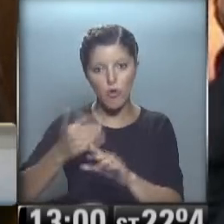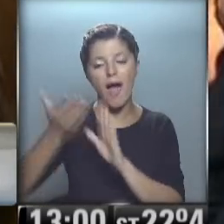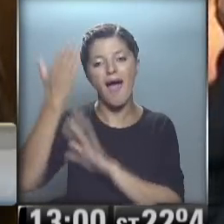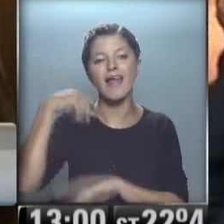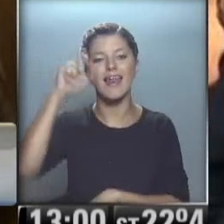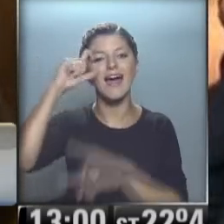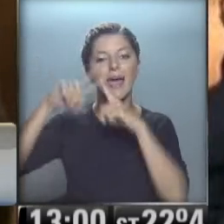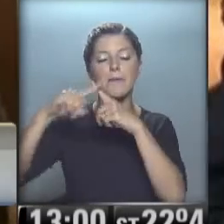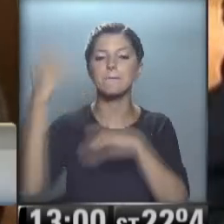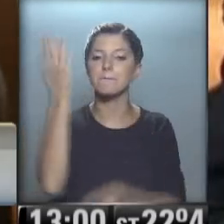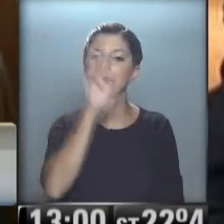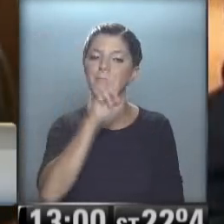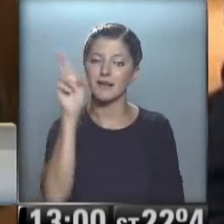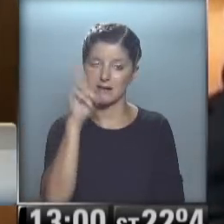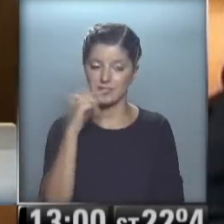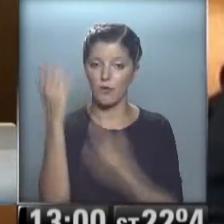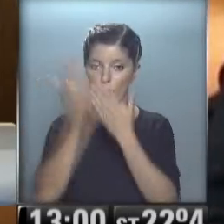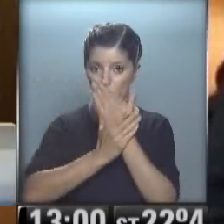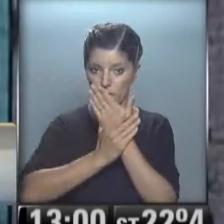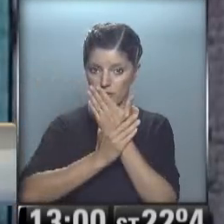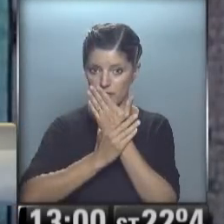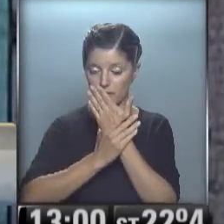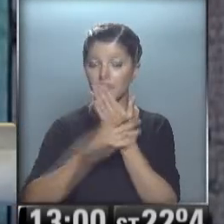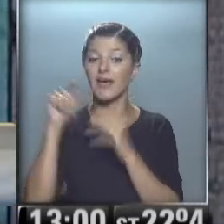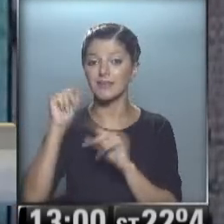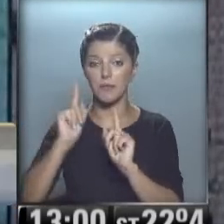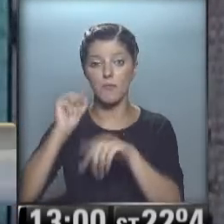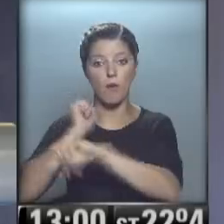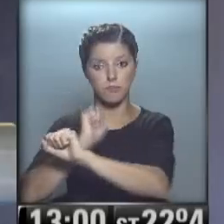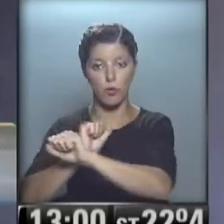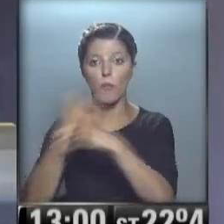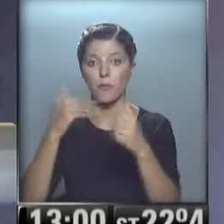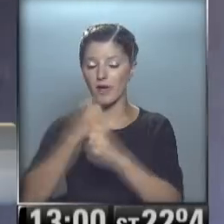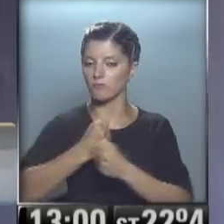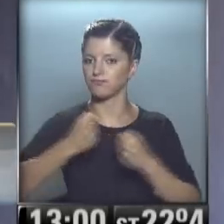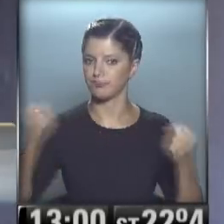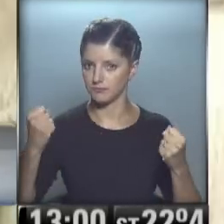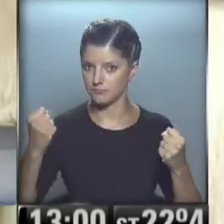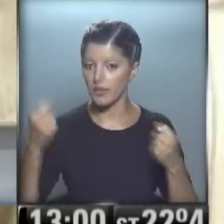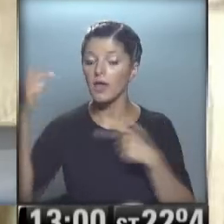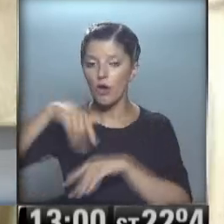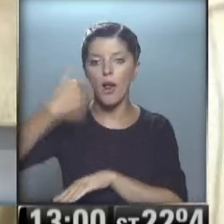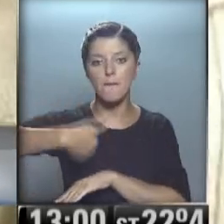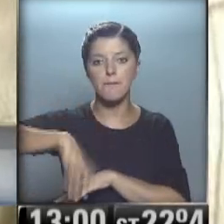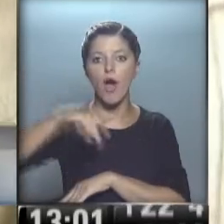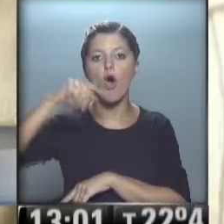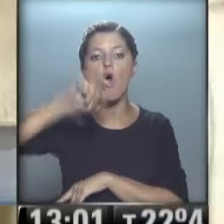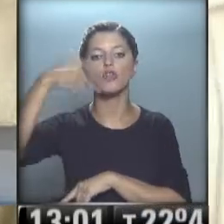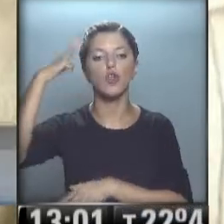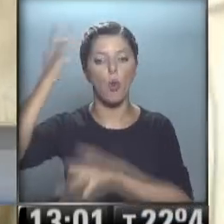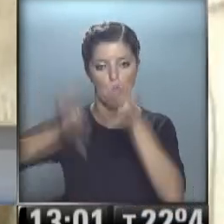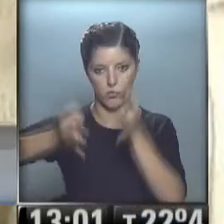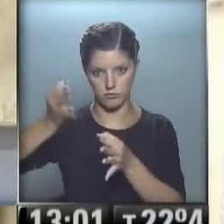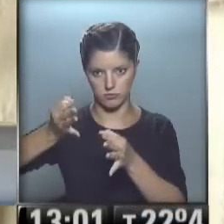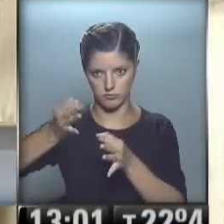ministra Yulia Tymoshenko, que cumple una condena por abuso de autoridad y debe afrontar un segundo proceso penal.